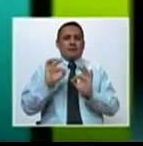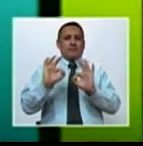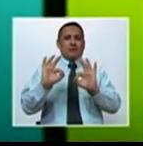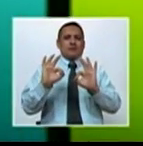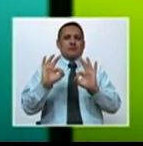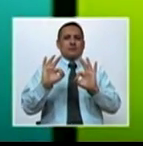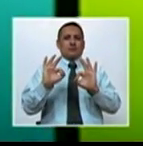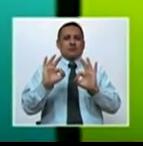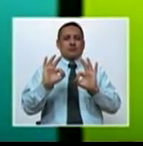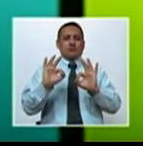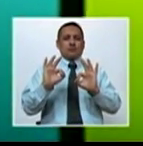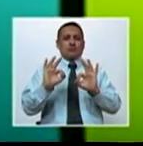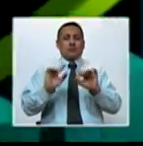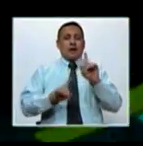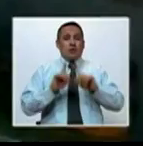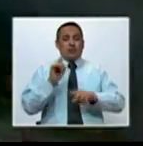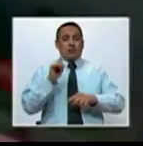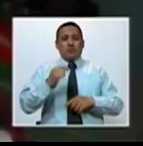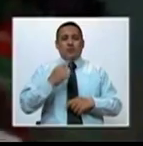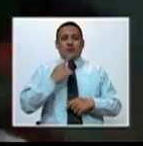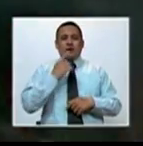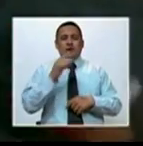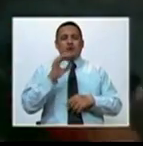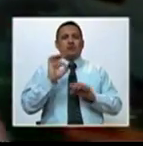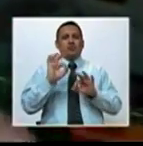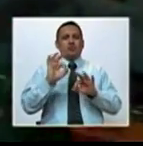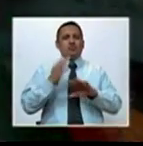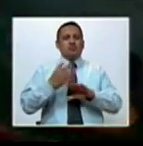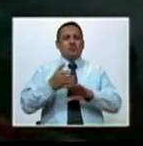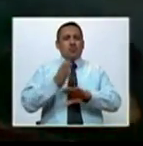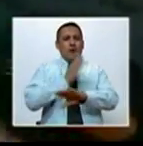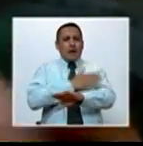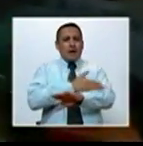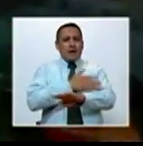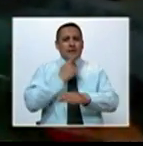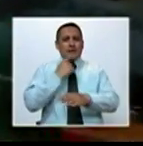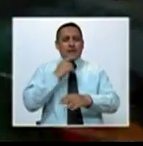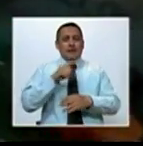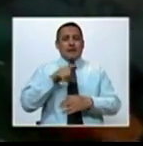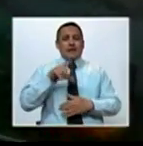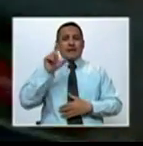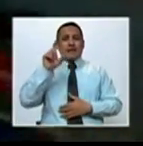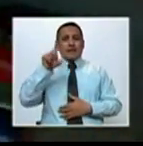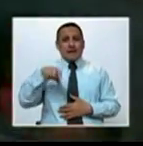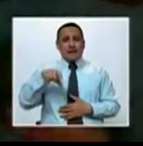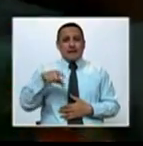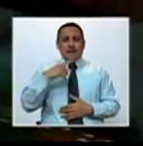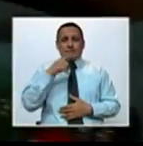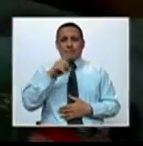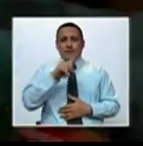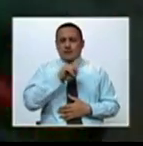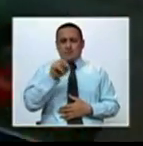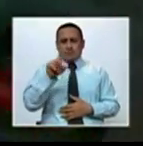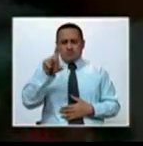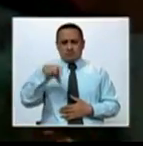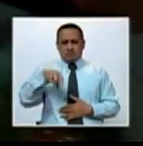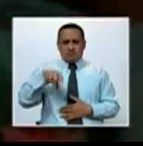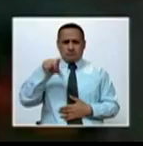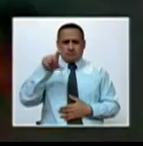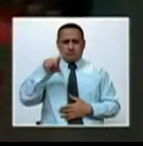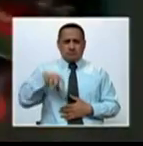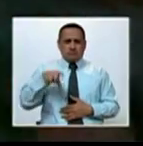desproporcionada. Esto es, el momento en que la tarjeta simplemente no